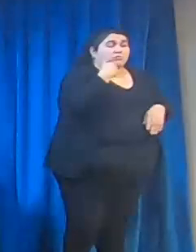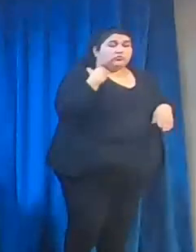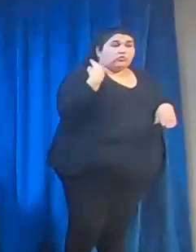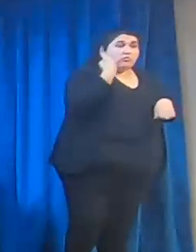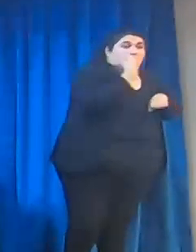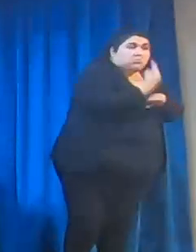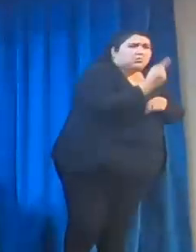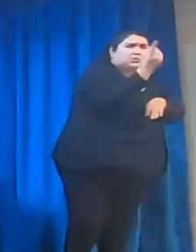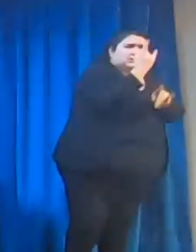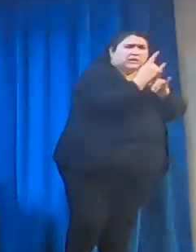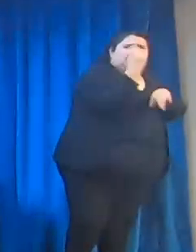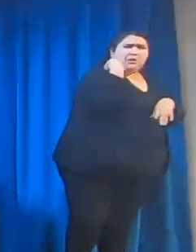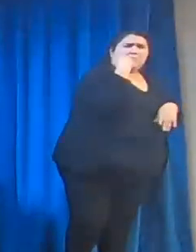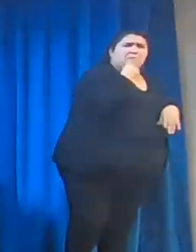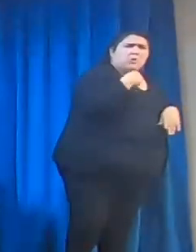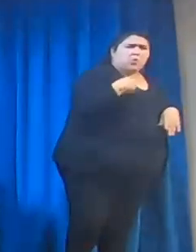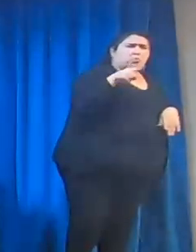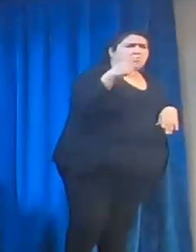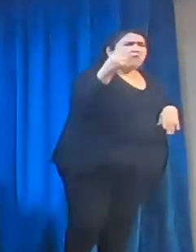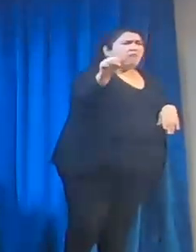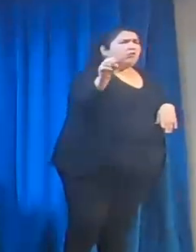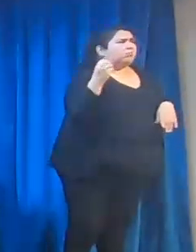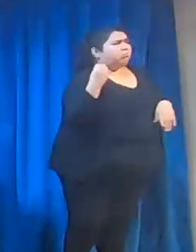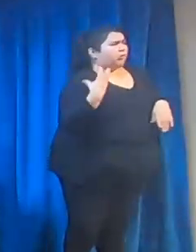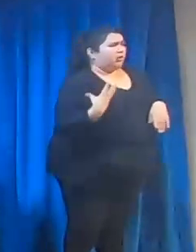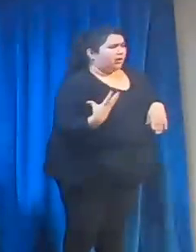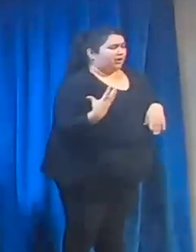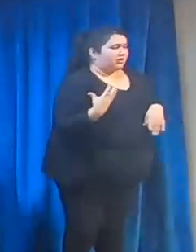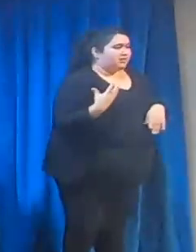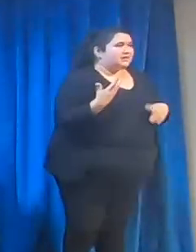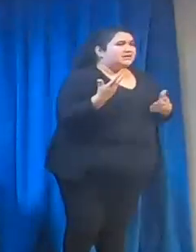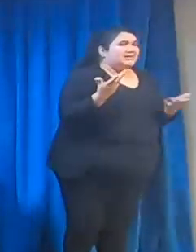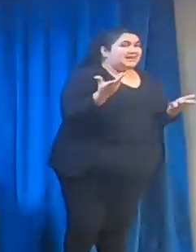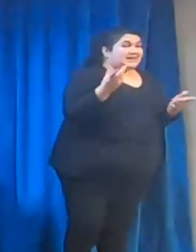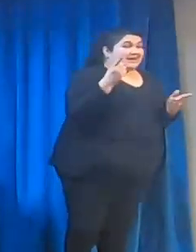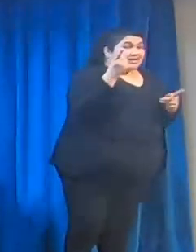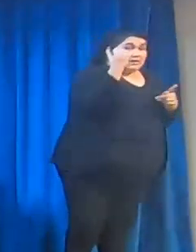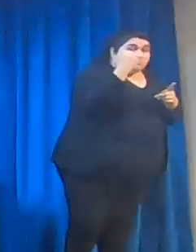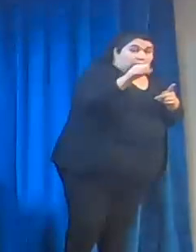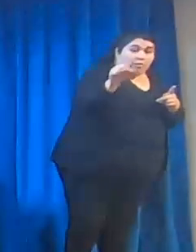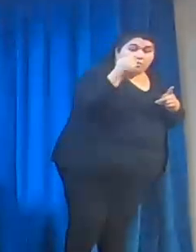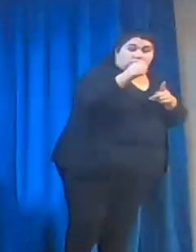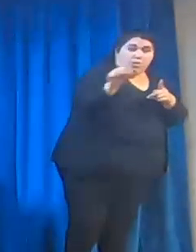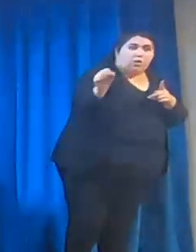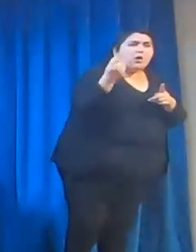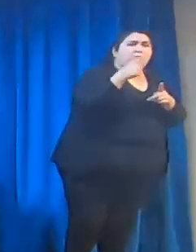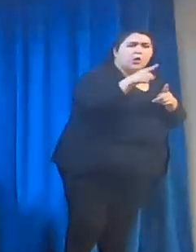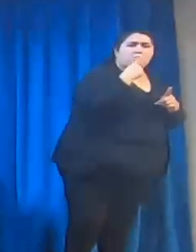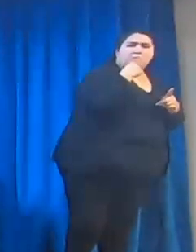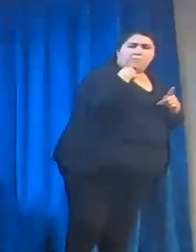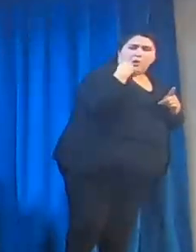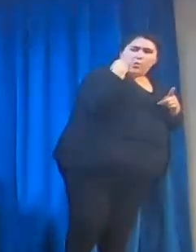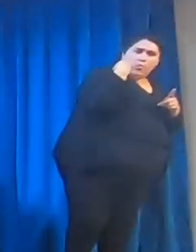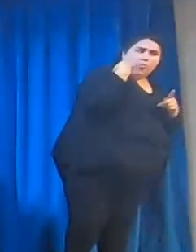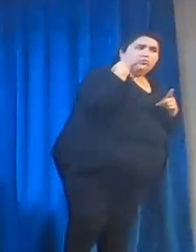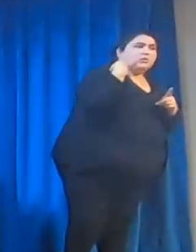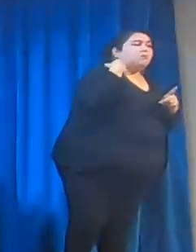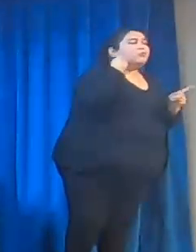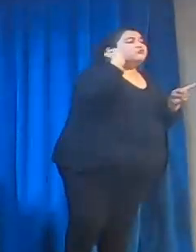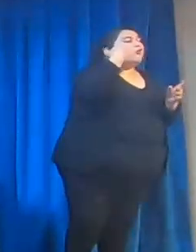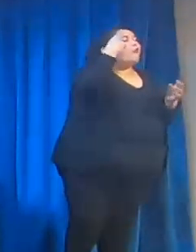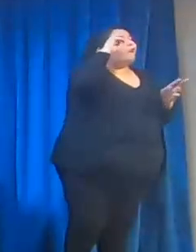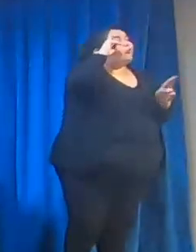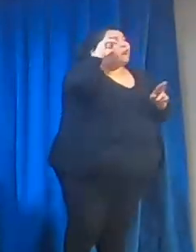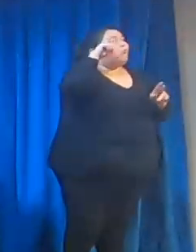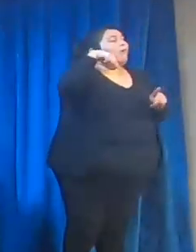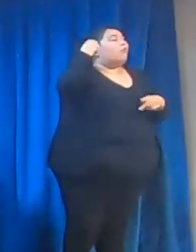los profesores me preguntan, che, ¿qué pasó? ¿Por qué no viniste? Y, pero eso es que no vengo es porque a veces estoy en otra, porque me pasó algo, no